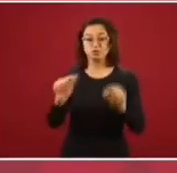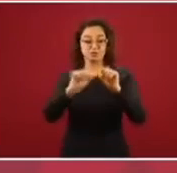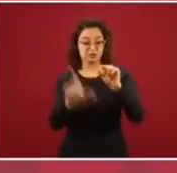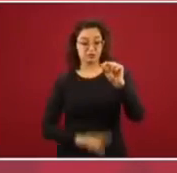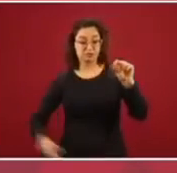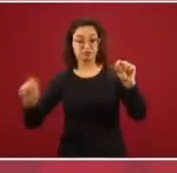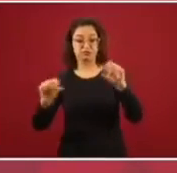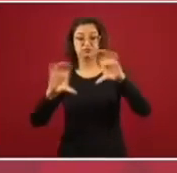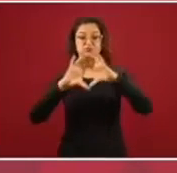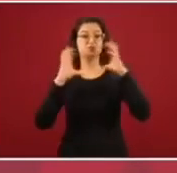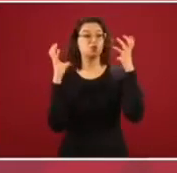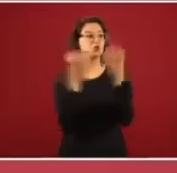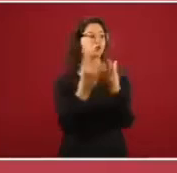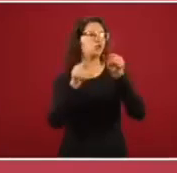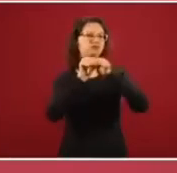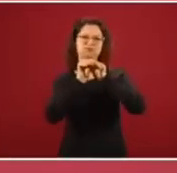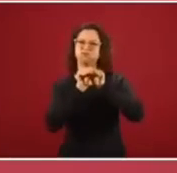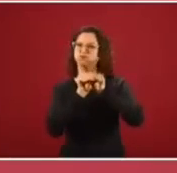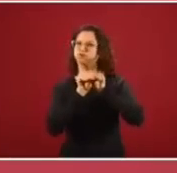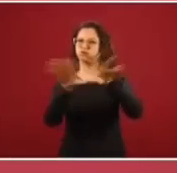y en el extranjero